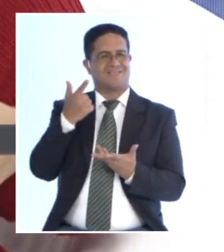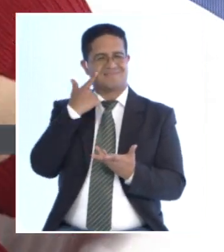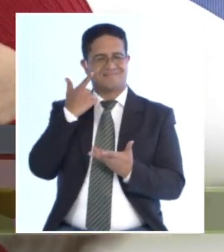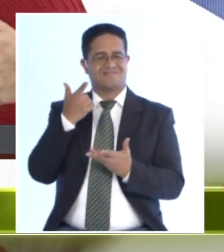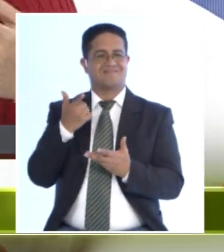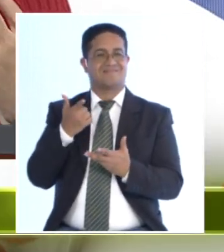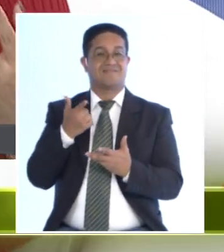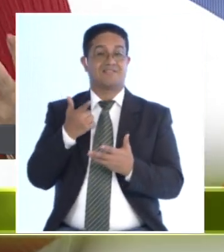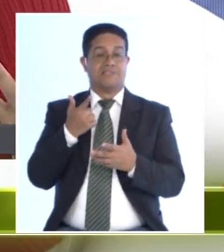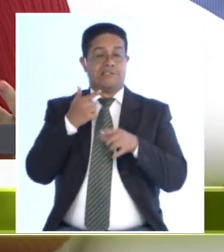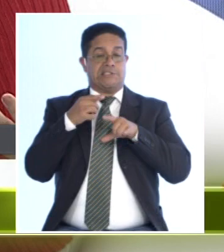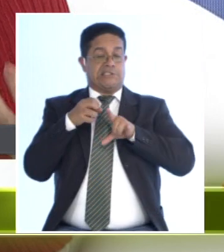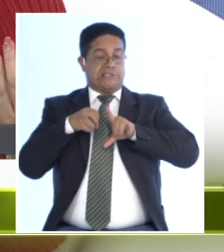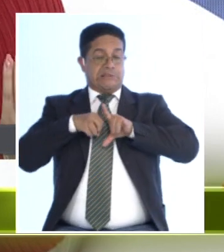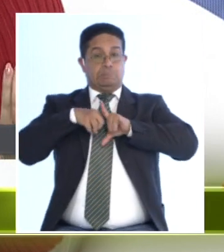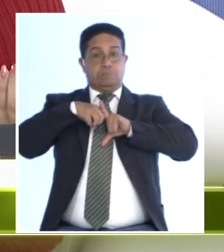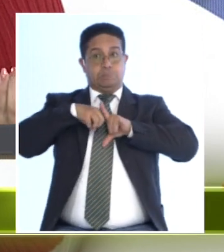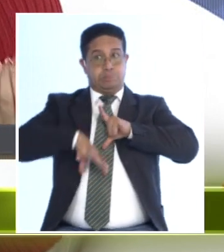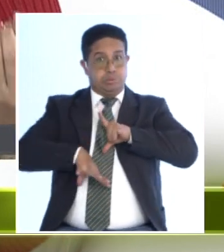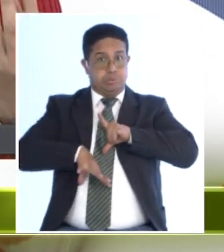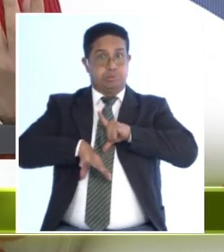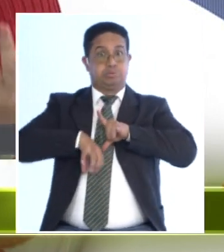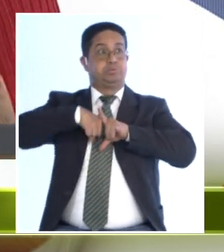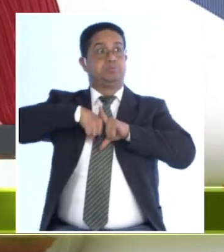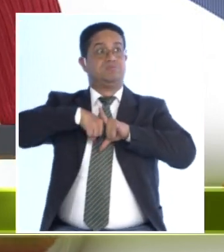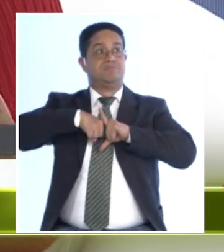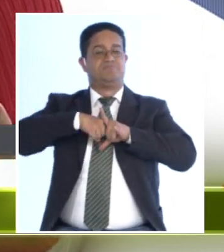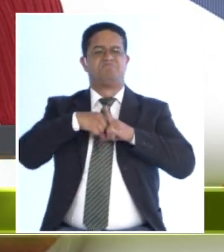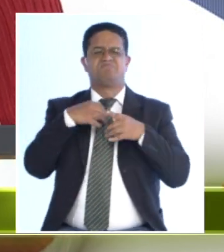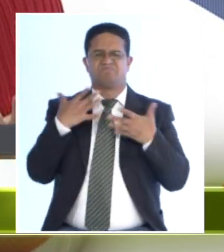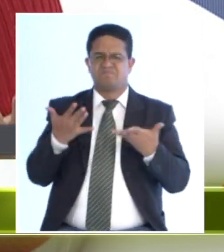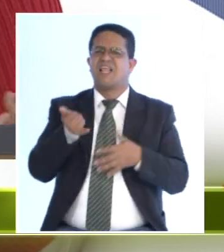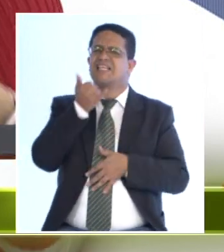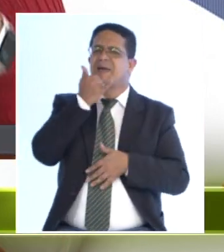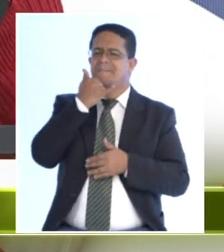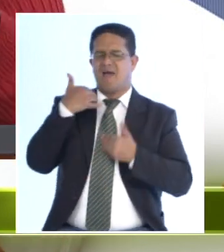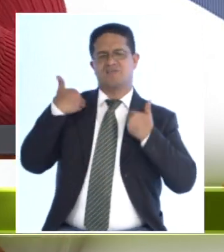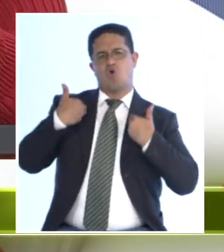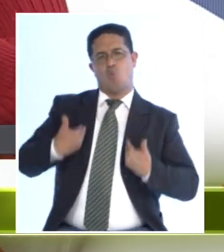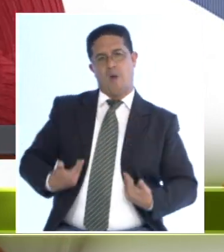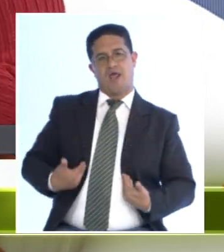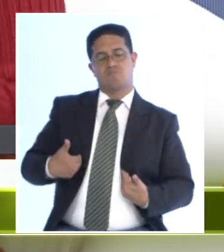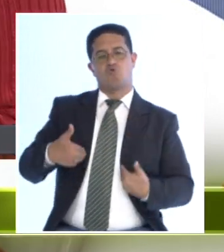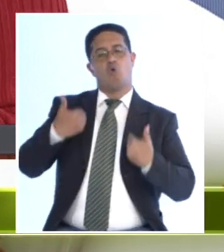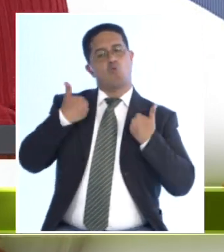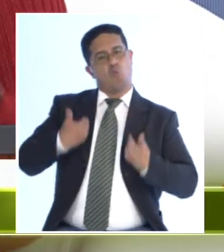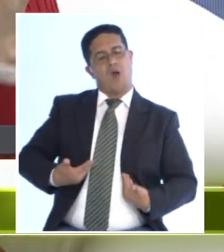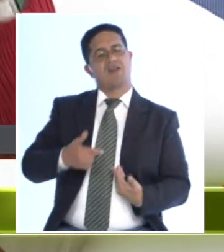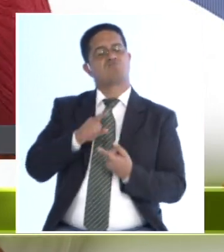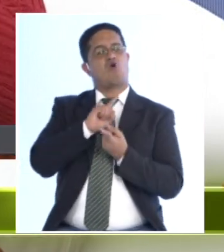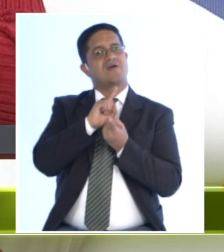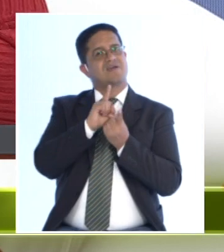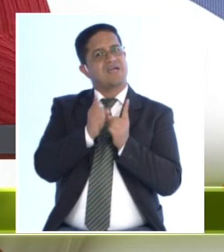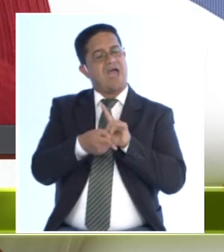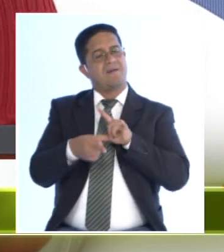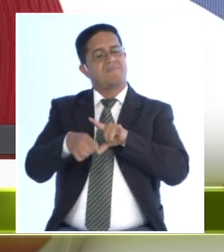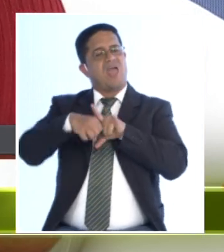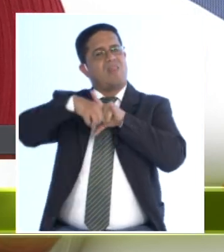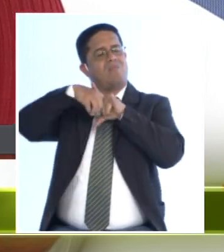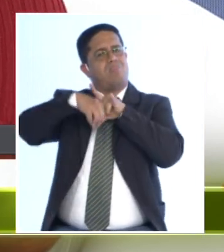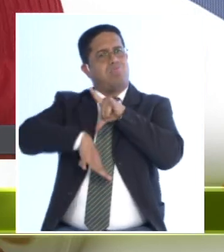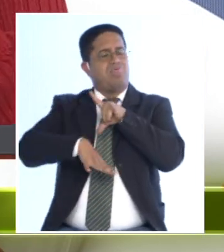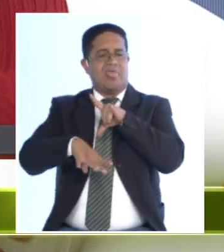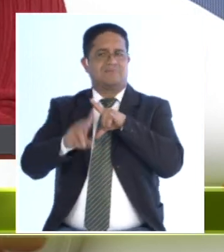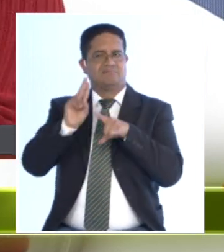menopausia, a todos estos procesos que decimos, wow, ¿qué pasa con todo nuestro organismo una vez que perdemos la protección de estas